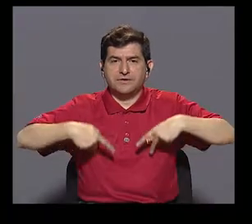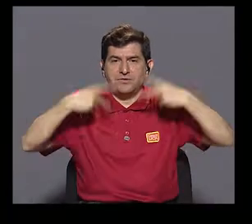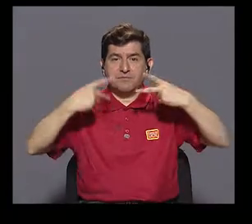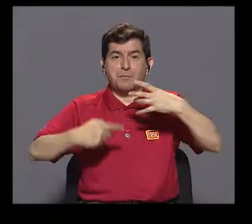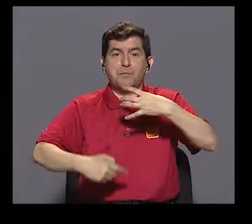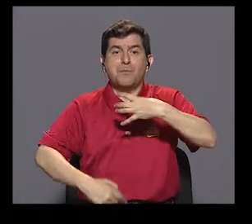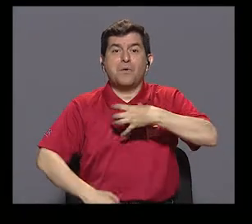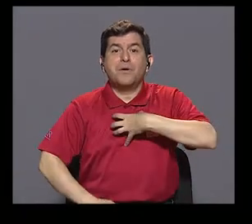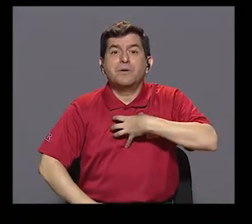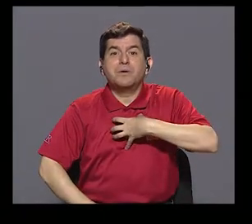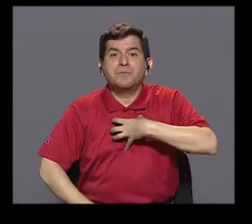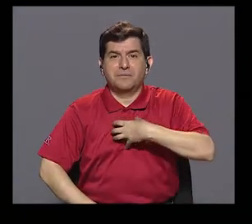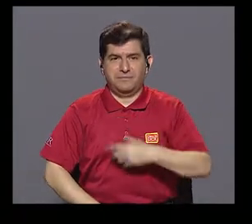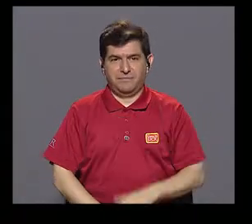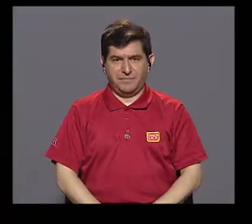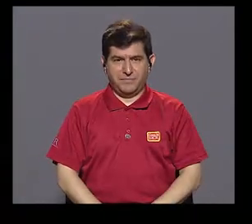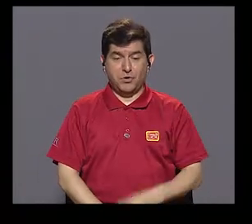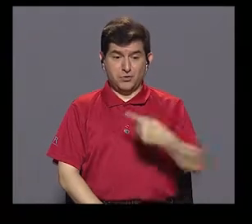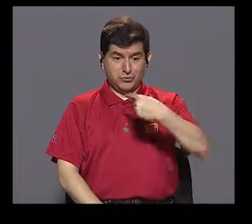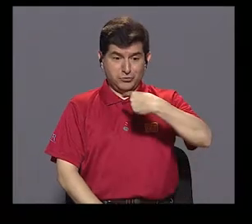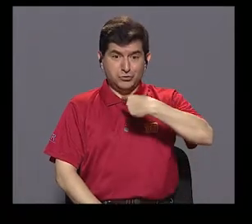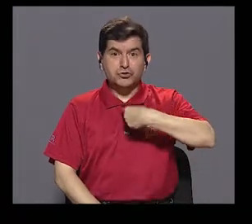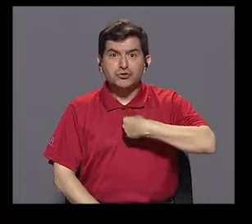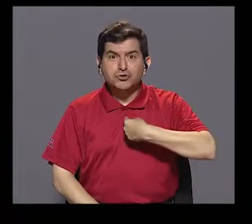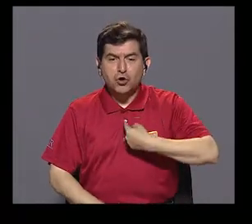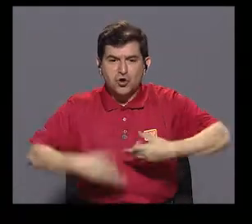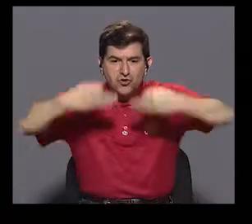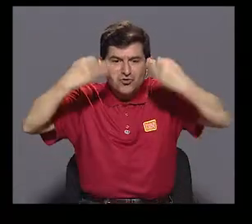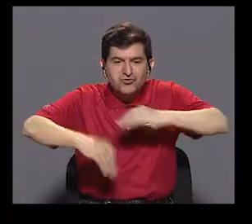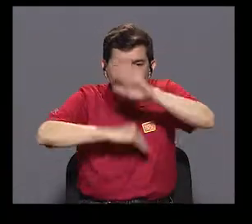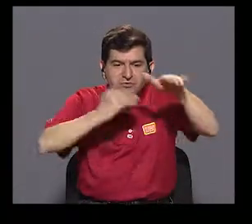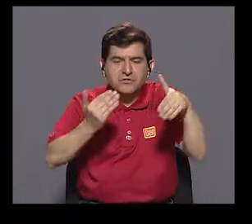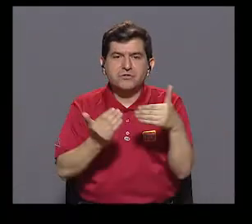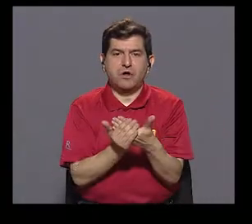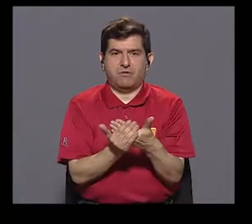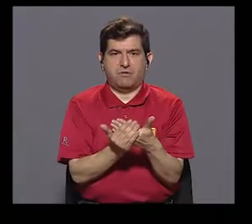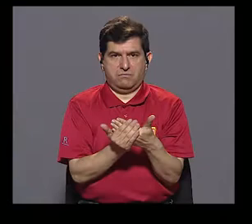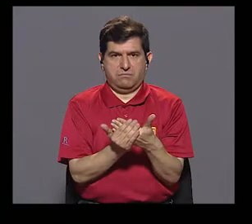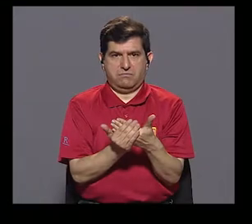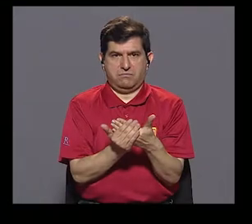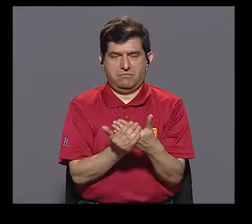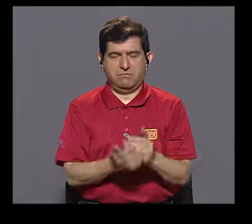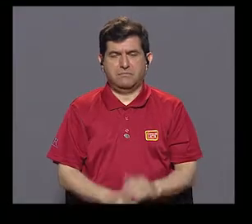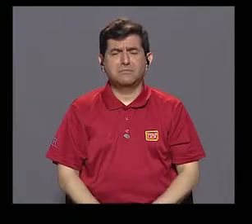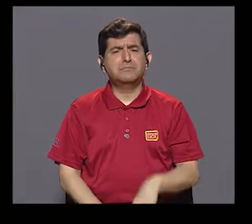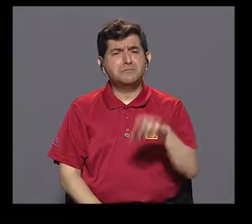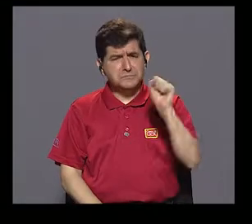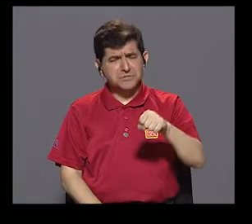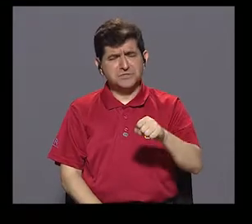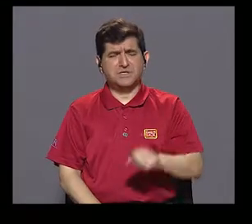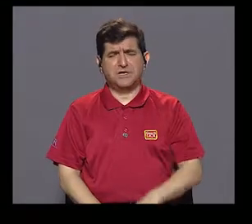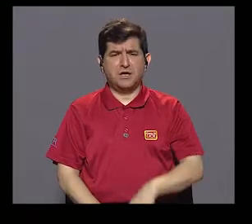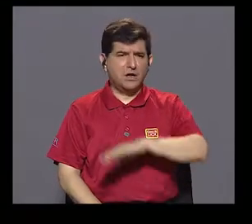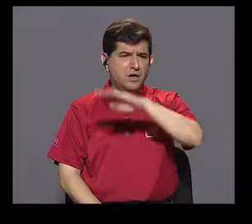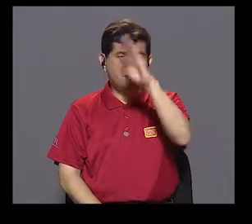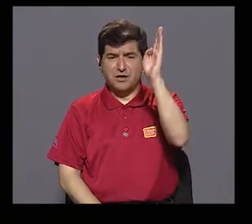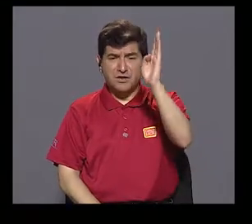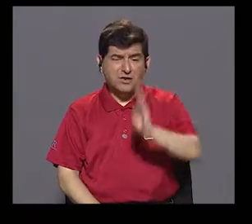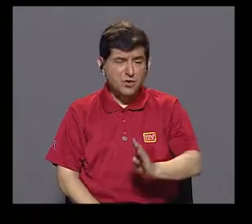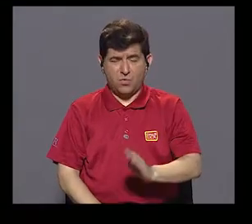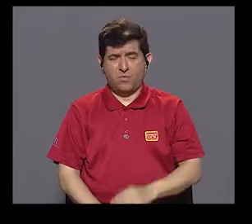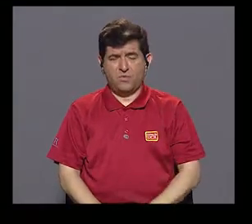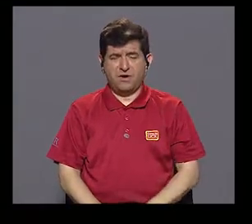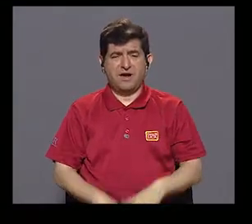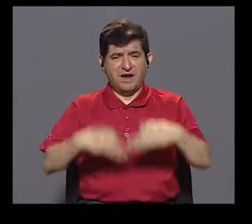vida propio en donde yo lo decidiera todo. Es cierto que nunca